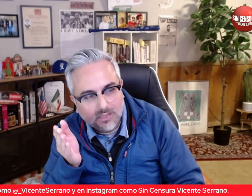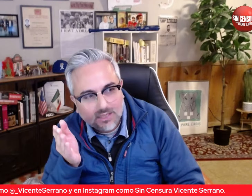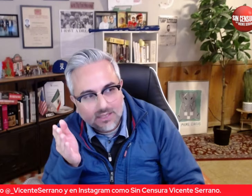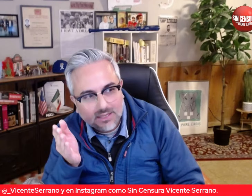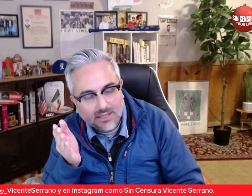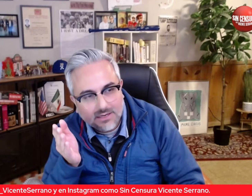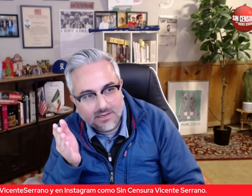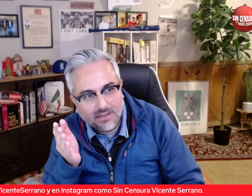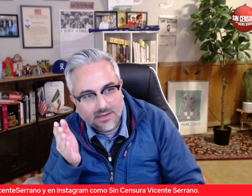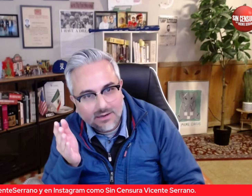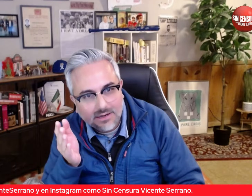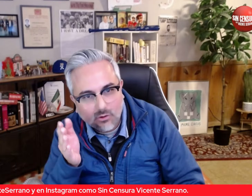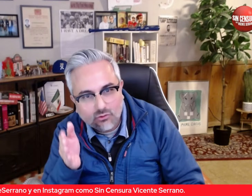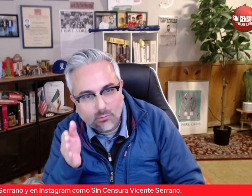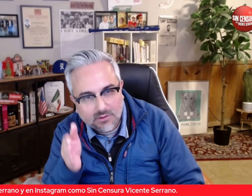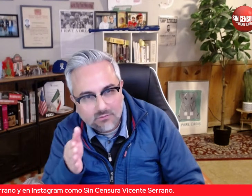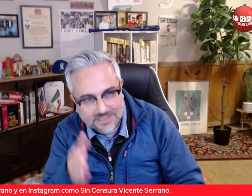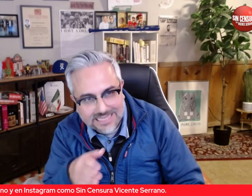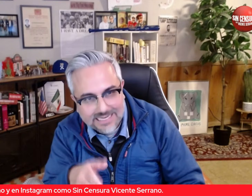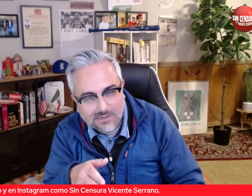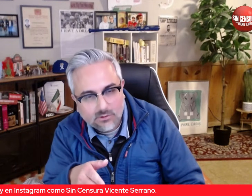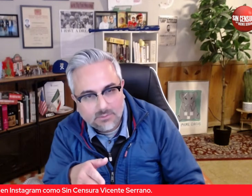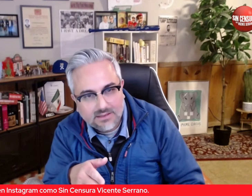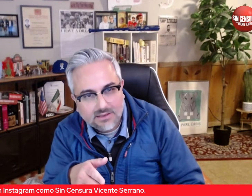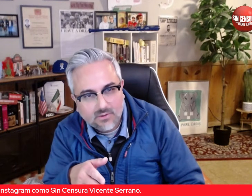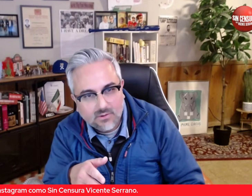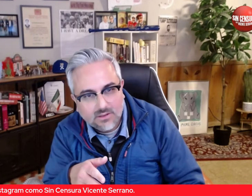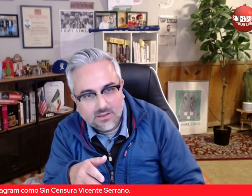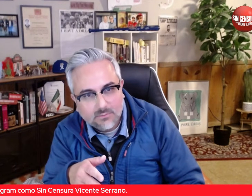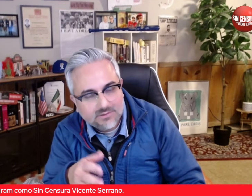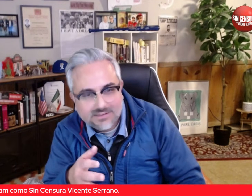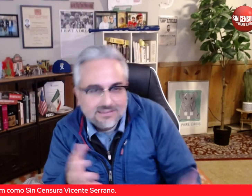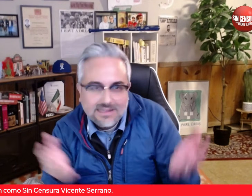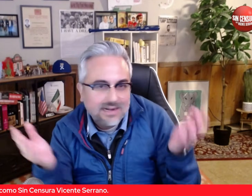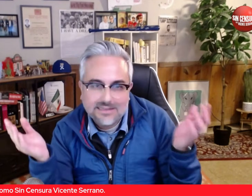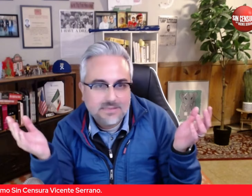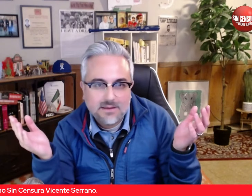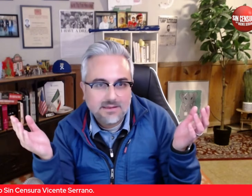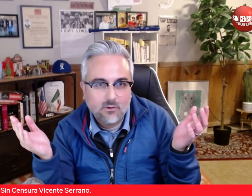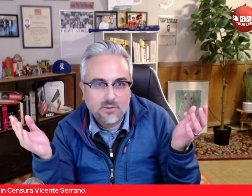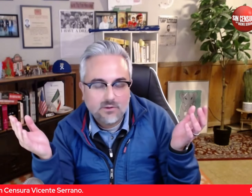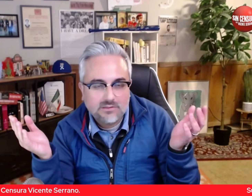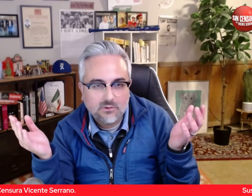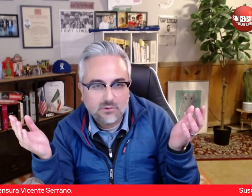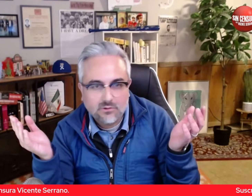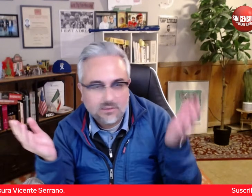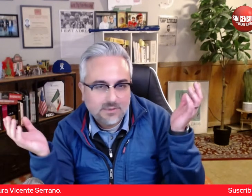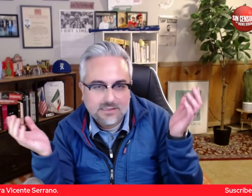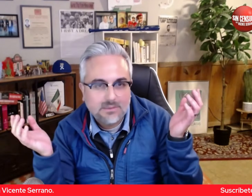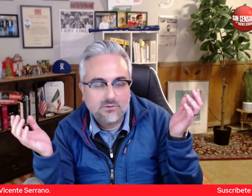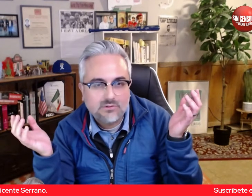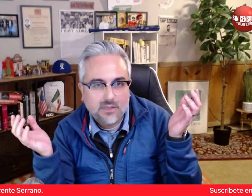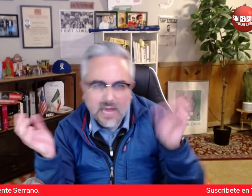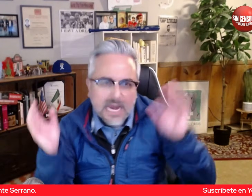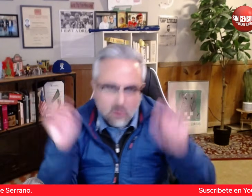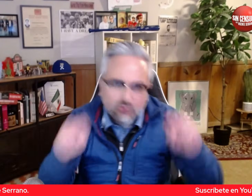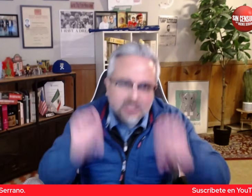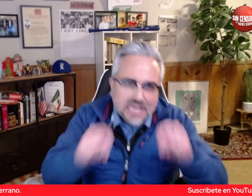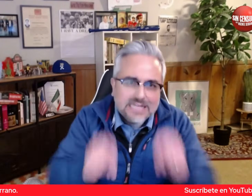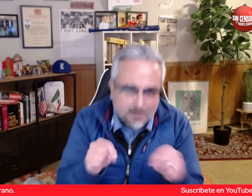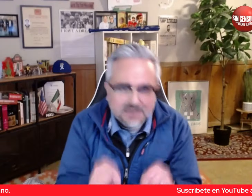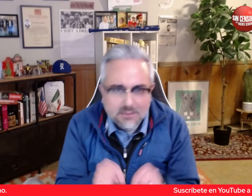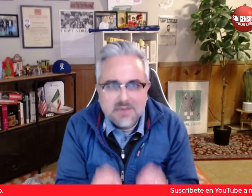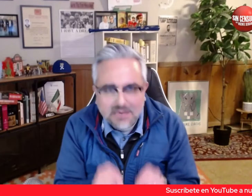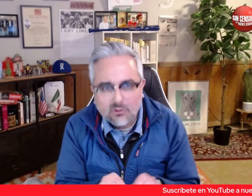sobre el consumo del fentanilo en México, pues es la narrativa del gobierno de Estados Unidos, del Departamento de Estado. No,